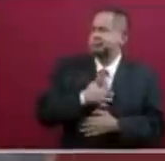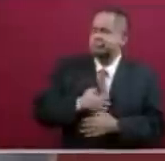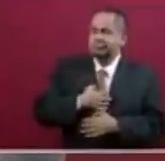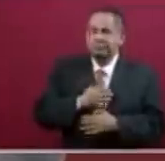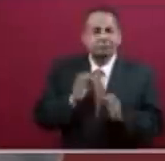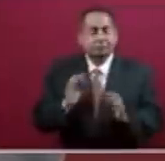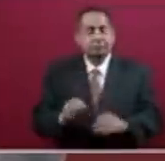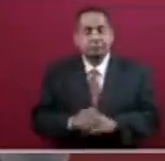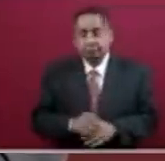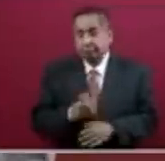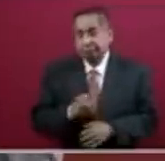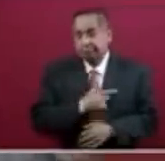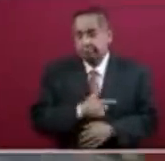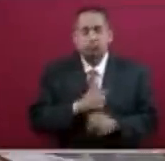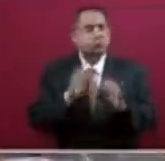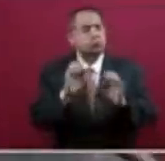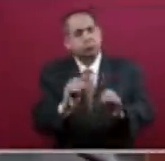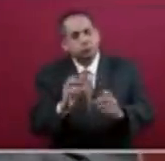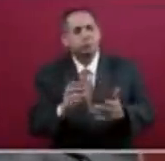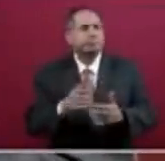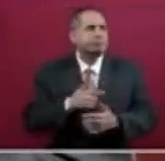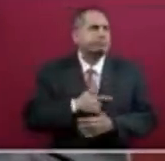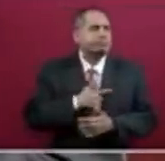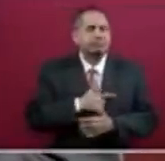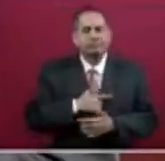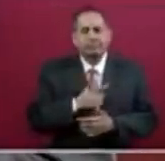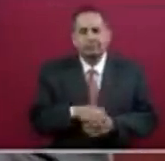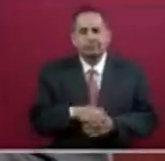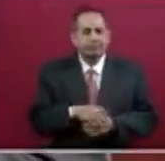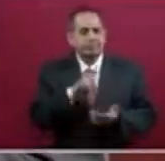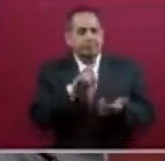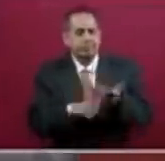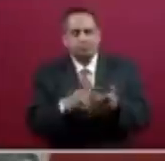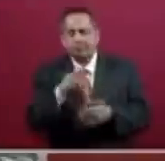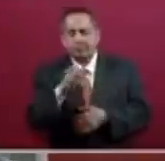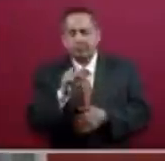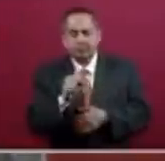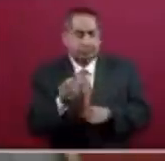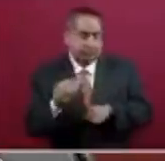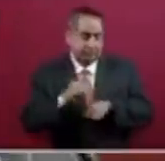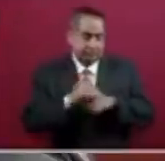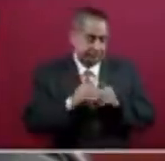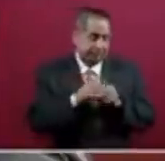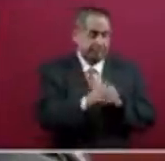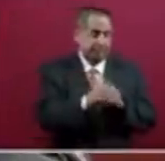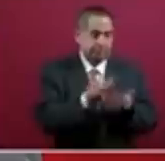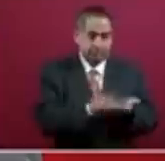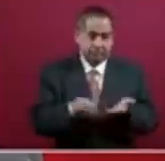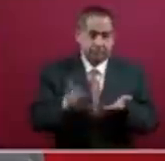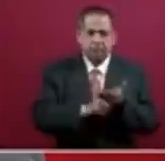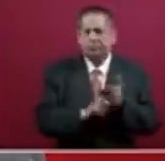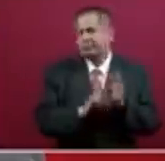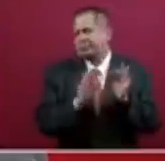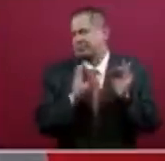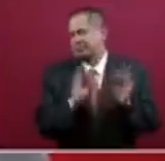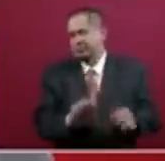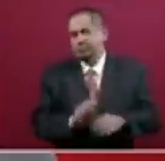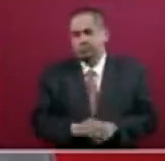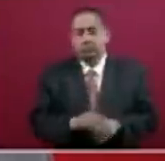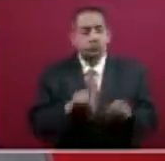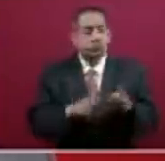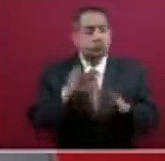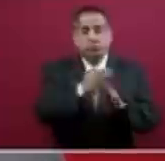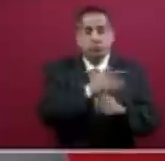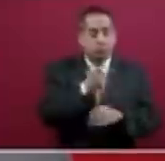O quien recibía 1,160 y ahora recibe el doble, o el que no